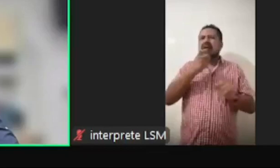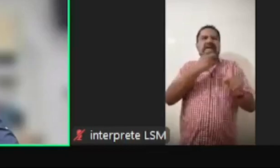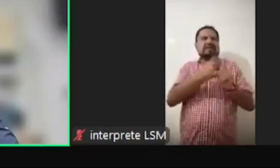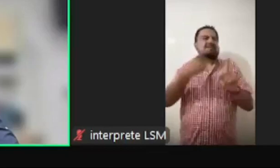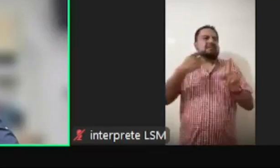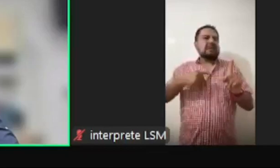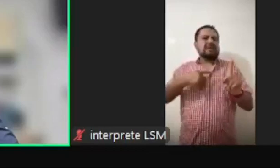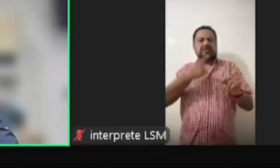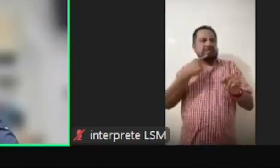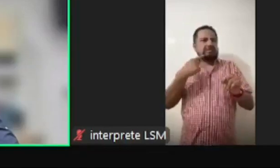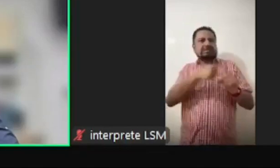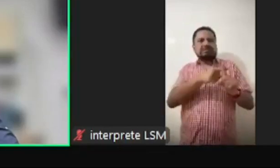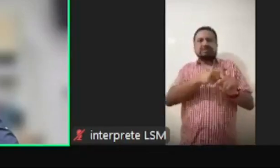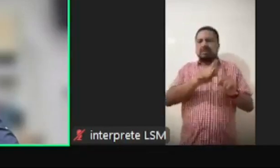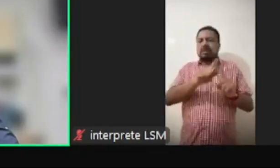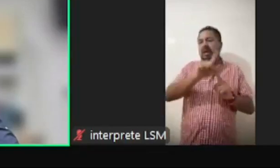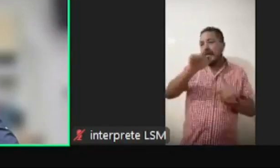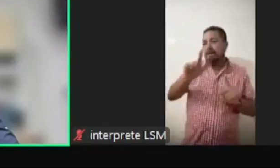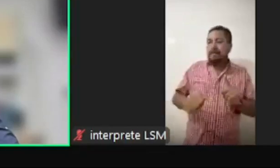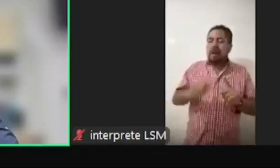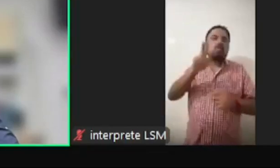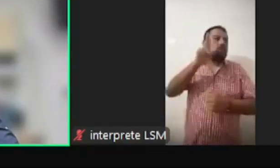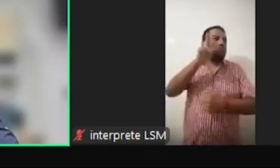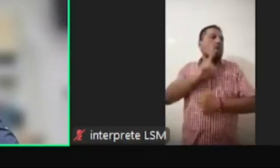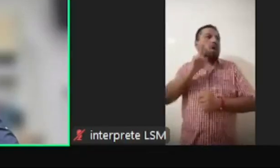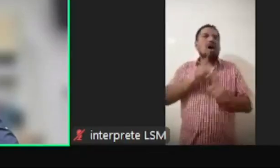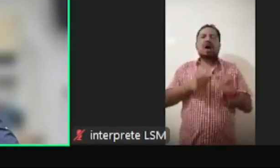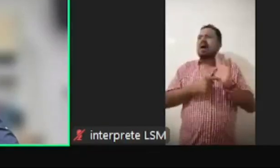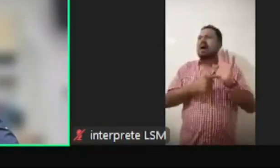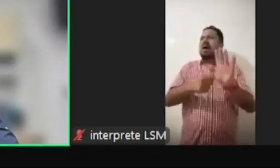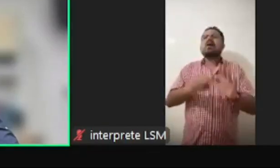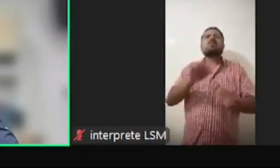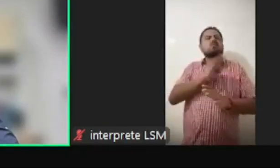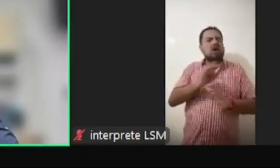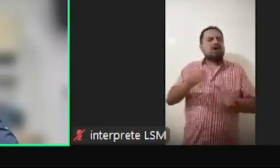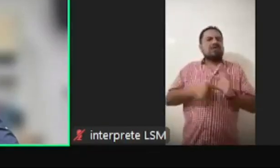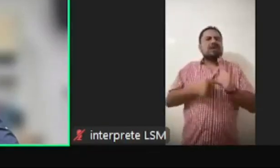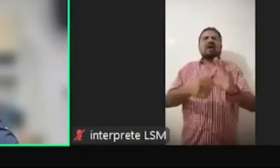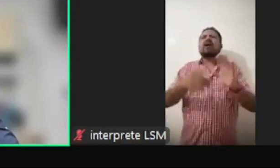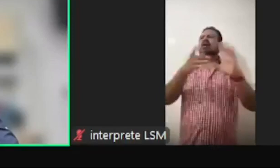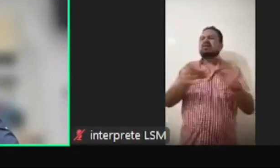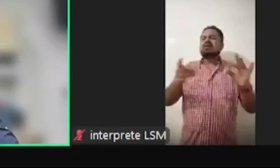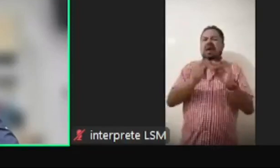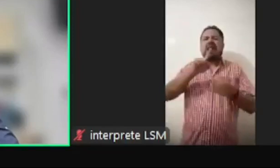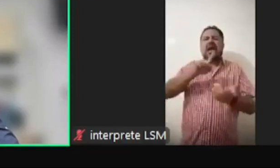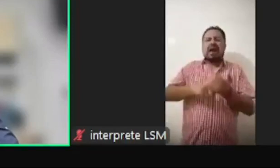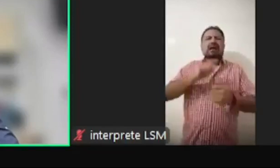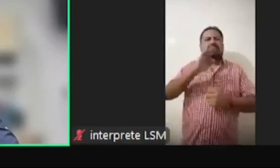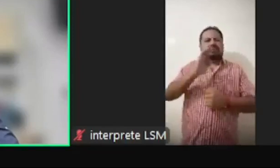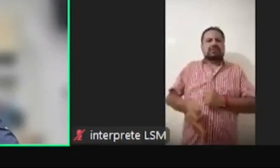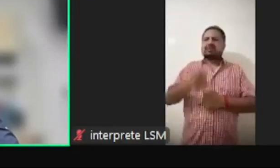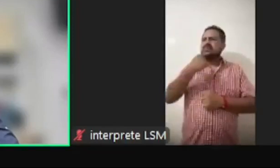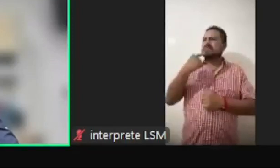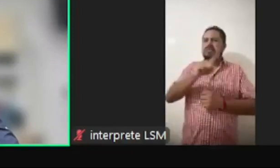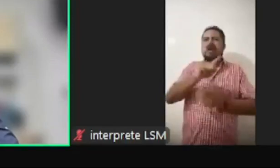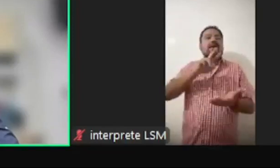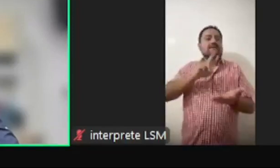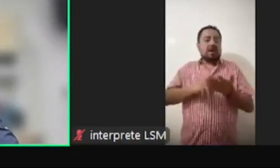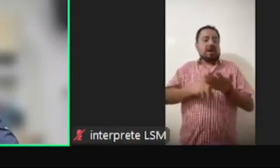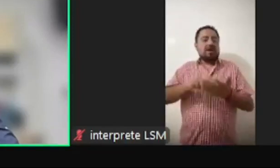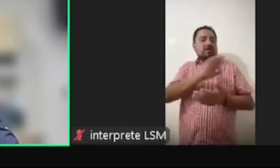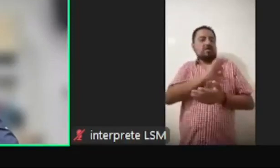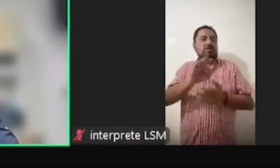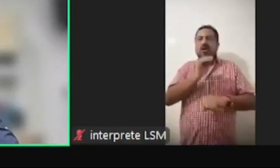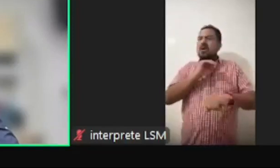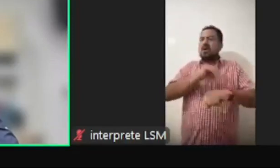de dicho medio de prueba puedo advertir la existencia del acto impugnado. De ahí que era necesaria la valoración concatenada de las